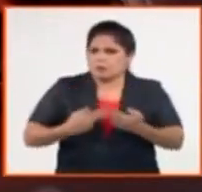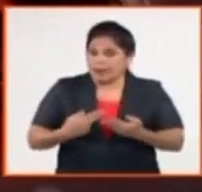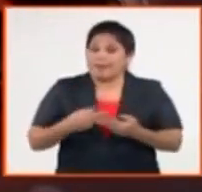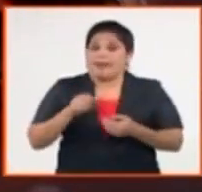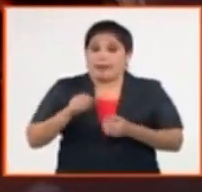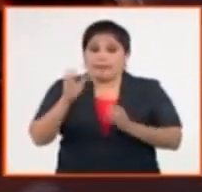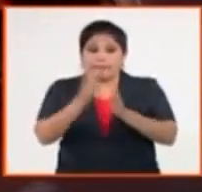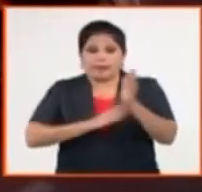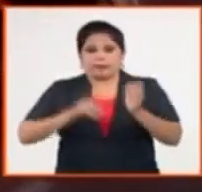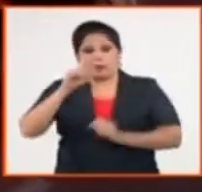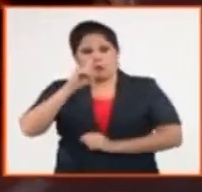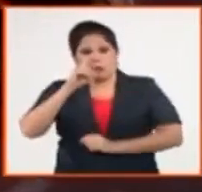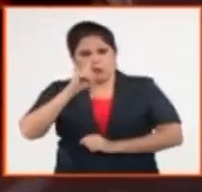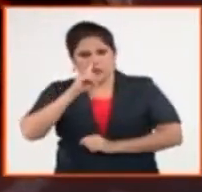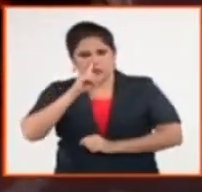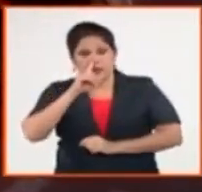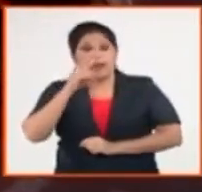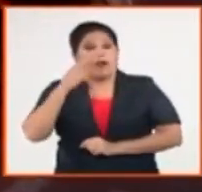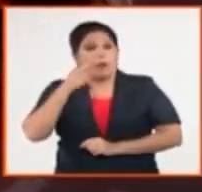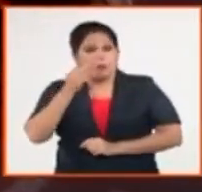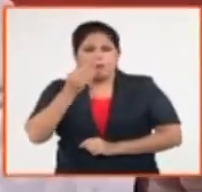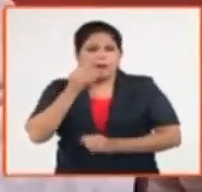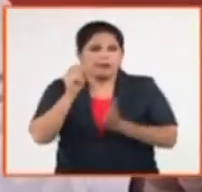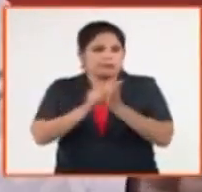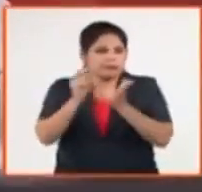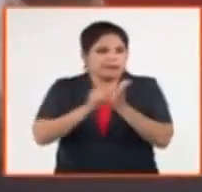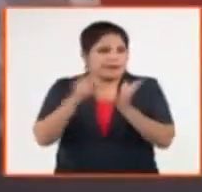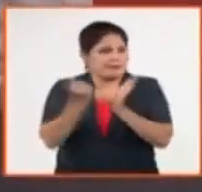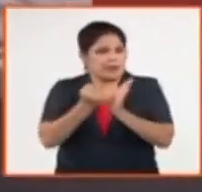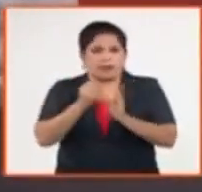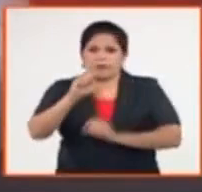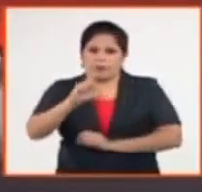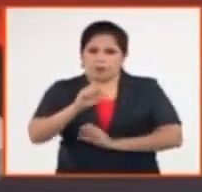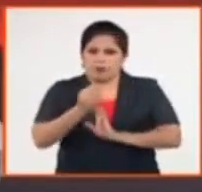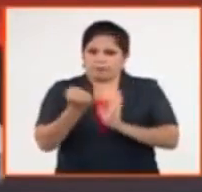mes de noviembre, obtener los registros definitivos de las vacunas,